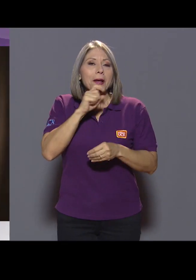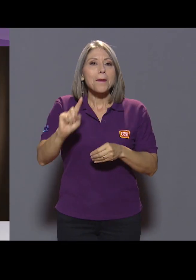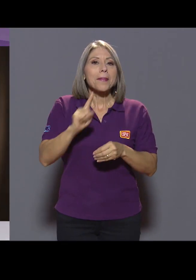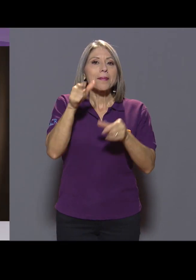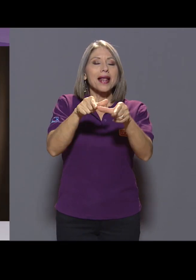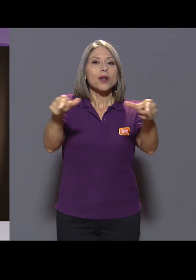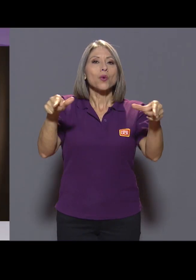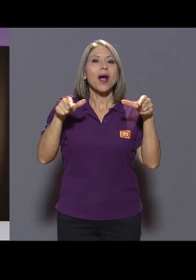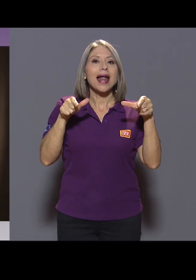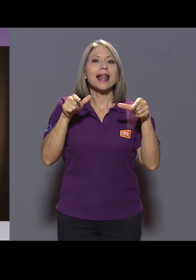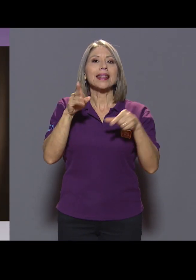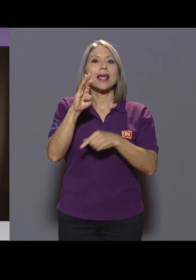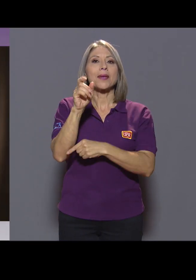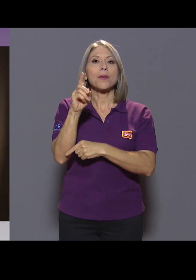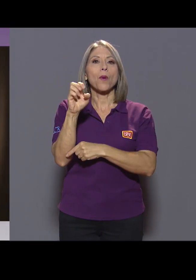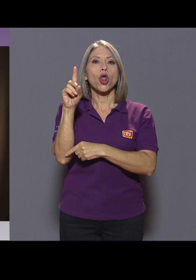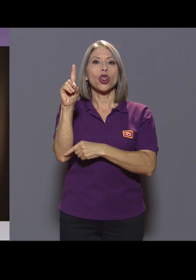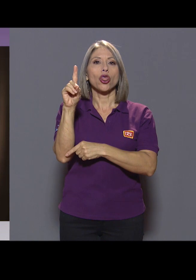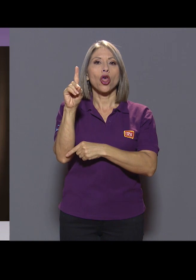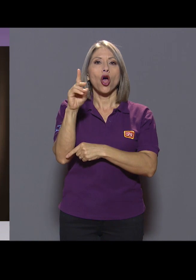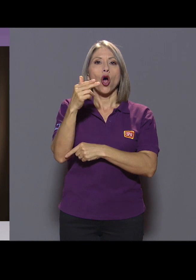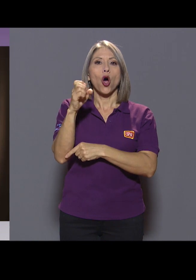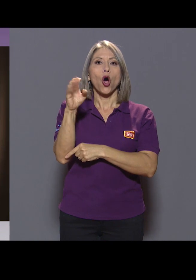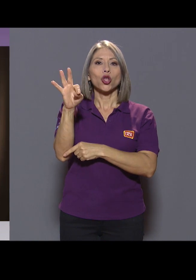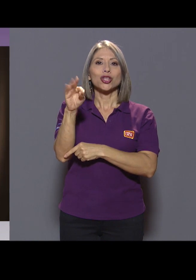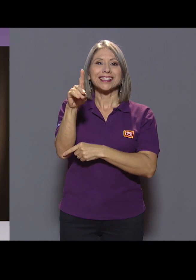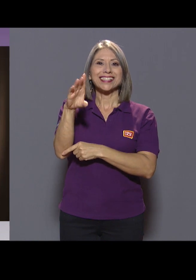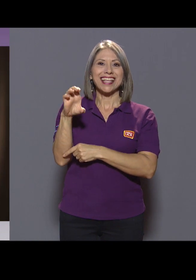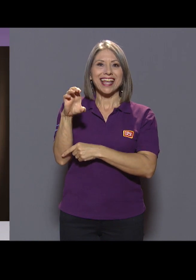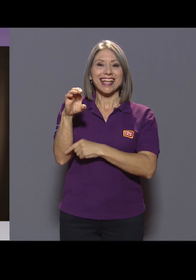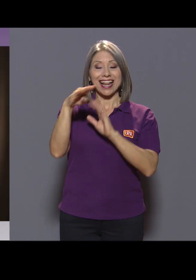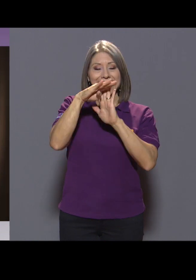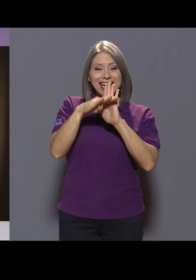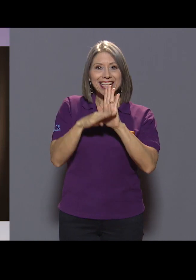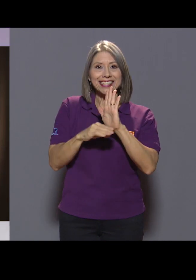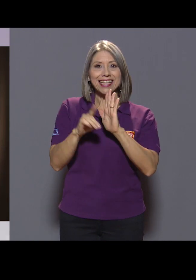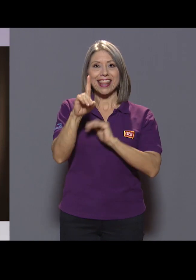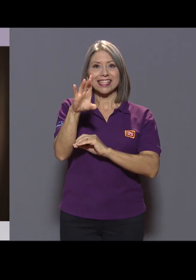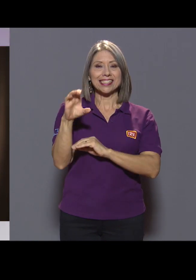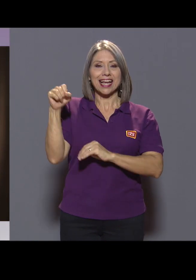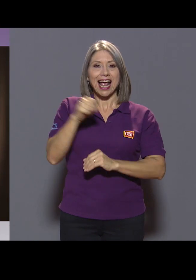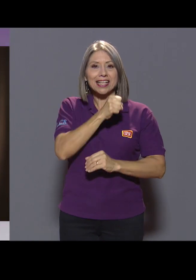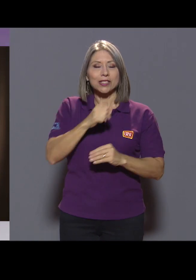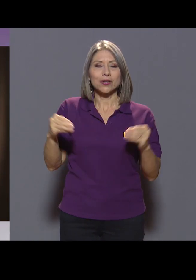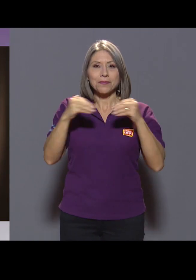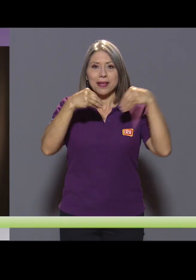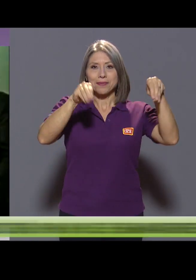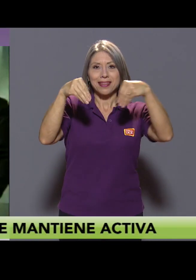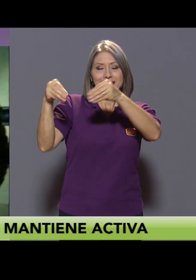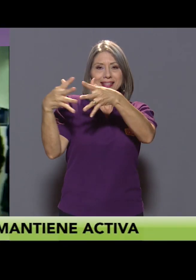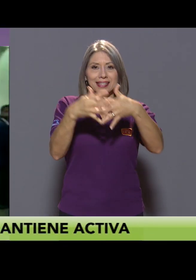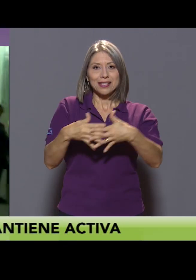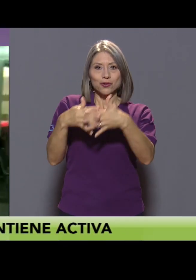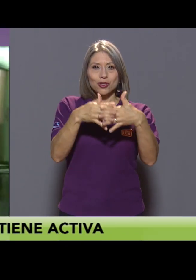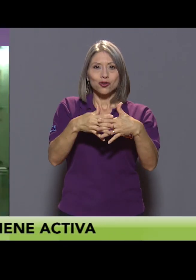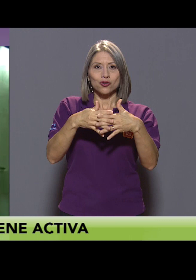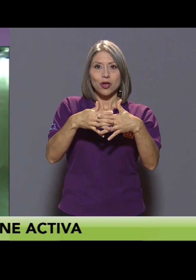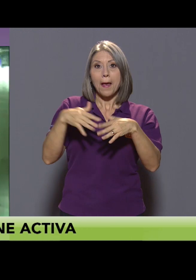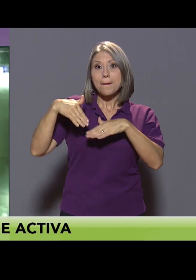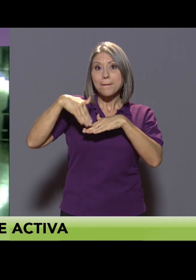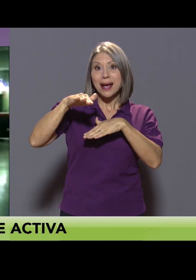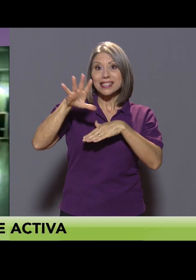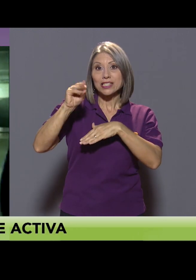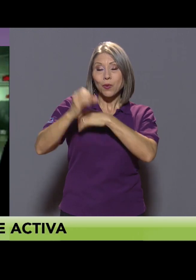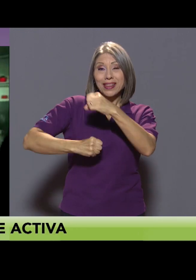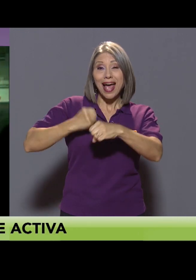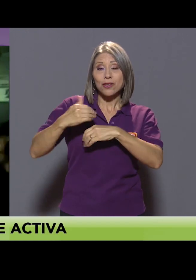llegado al primer lugar de Billboard Hot 100, la lista de las 100 canciones más vendidas en Estados Unidos. Más de